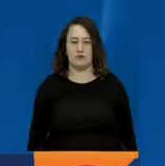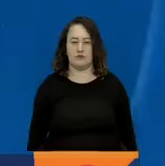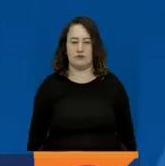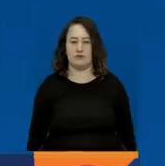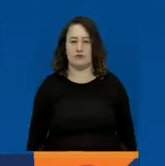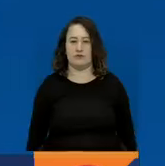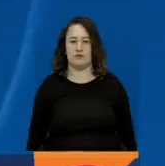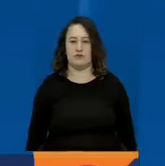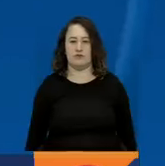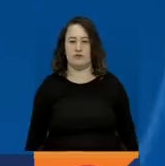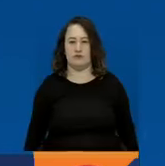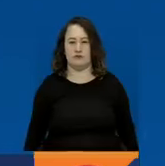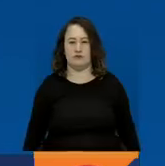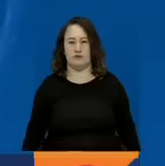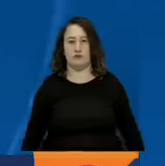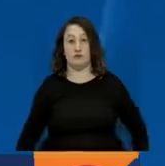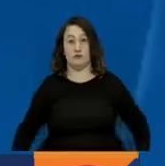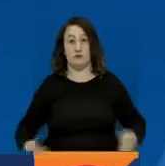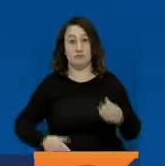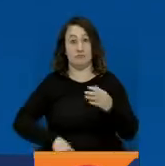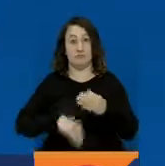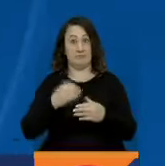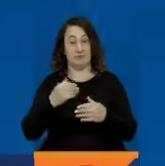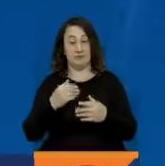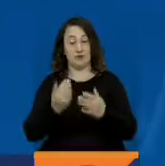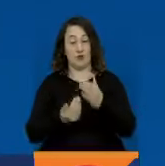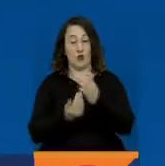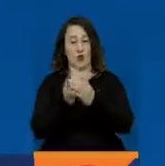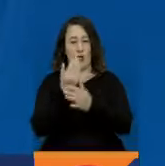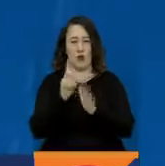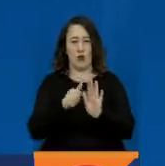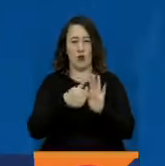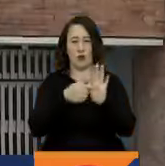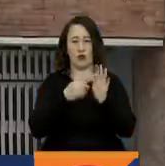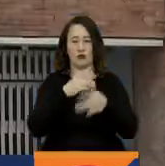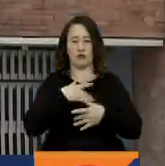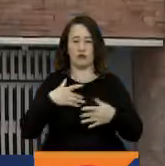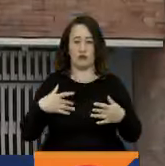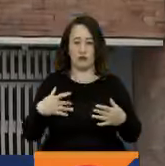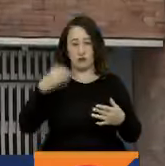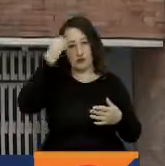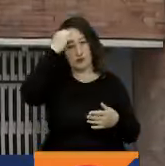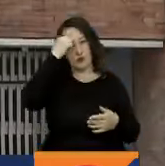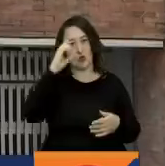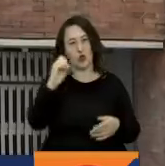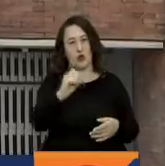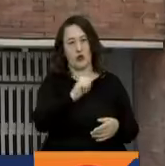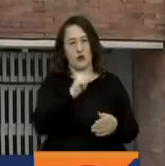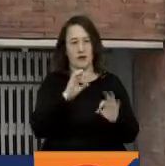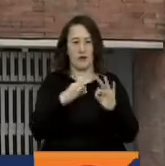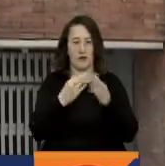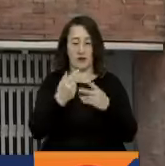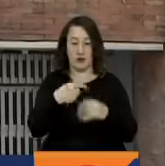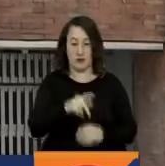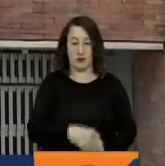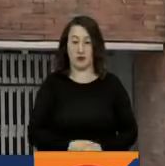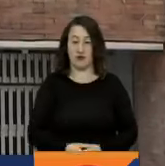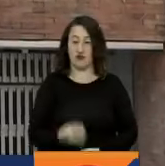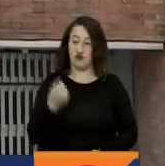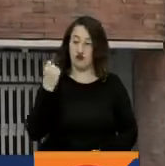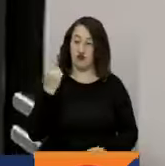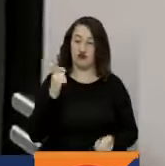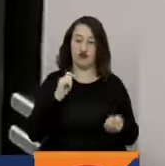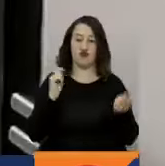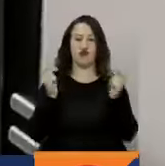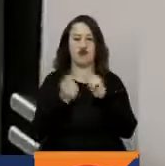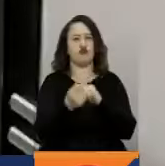Comenzamos a construir el nuevo modelo de salud con las maestras y maestros de Colombia y sus familias. FECODE anunció hace algunos días que los cambios abarcaban un sistema